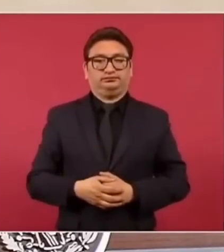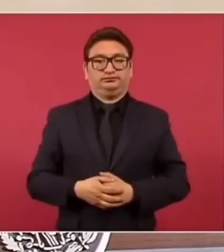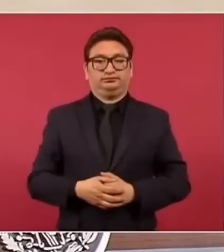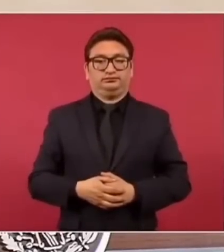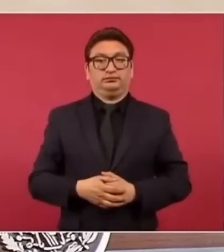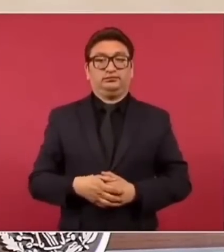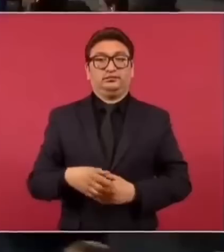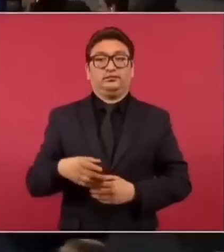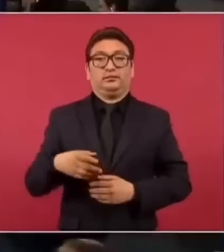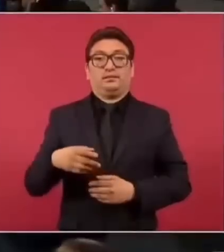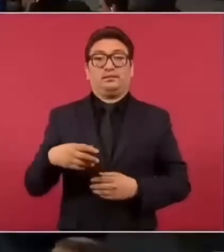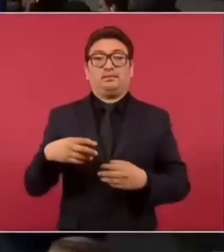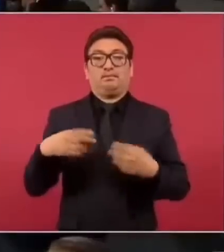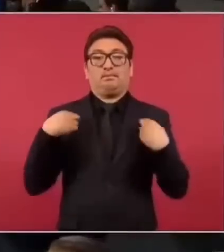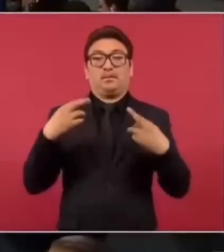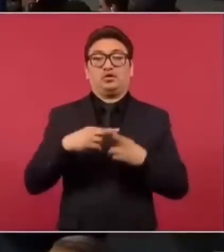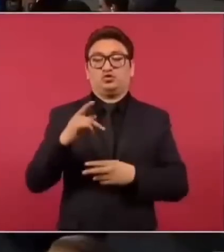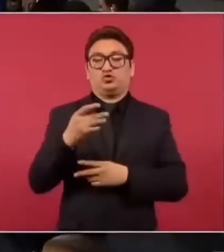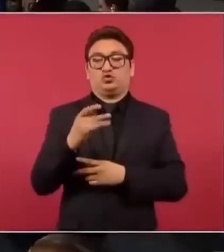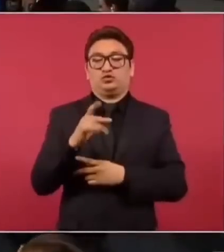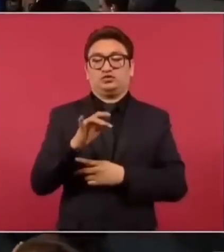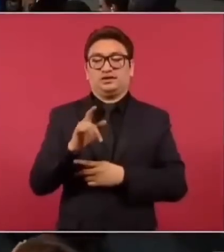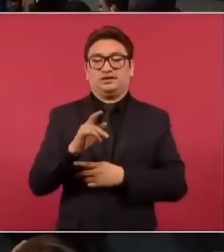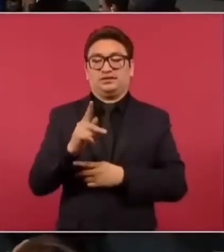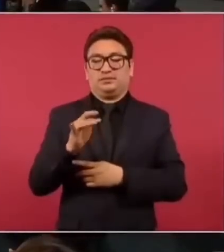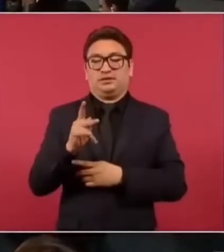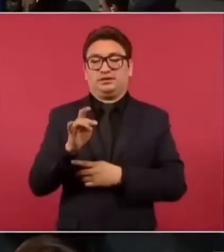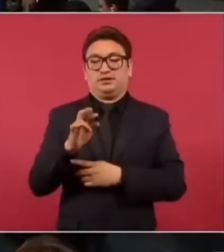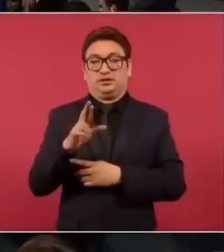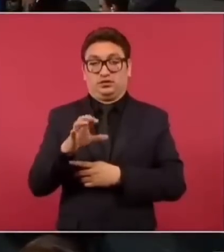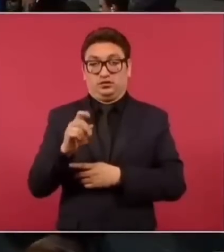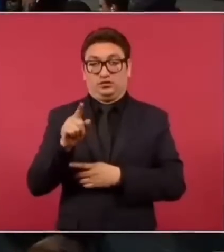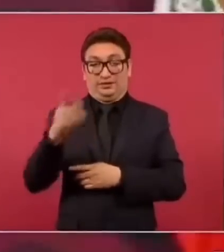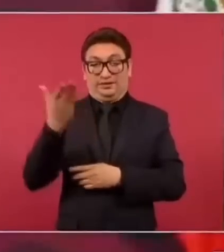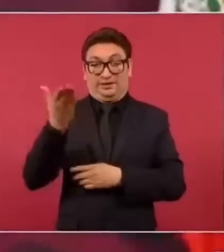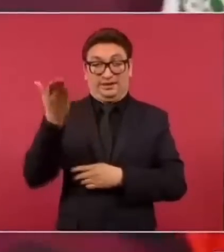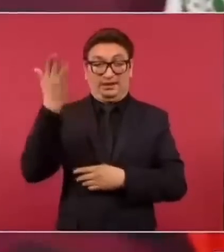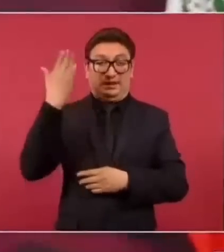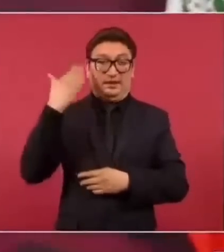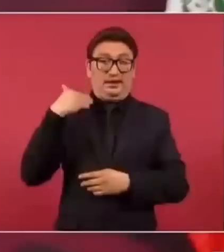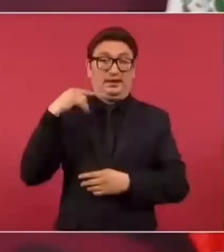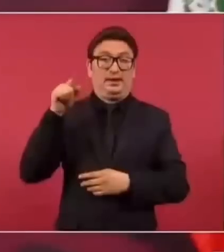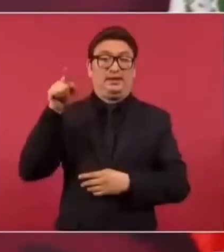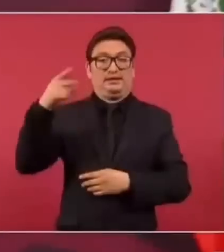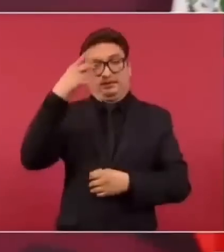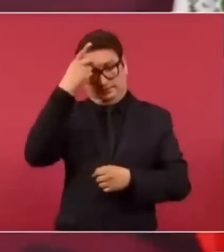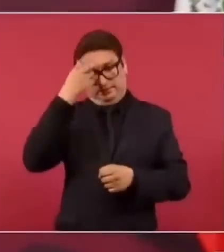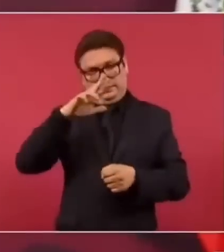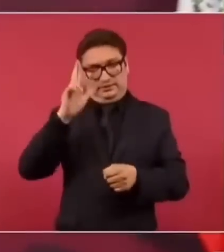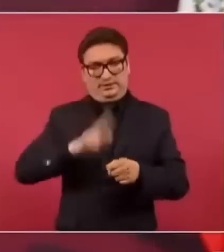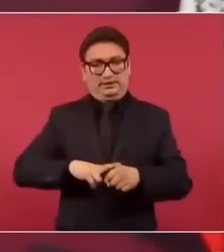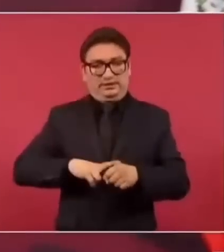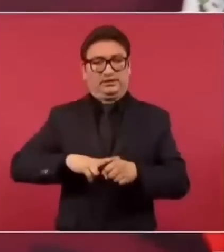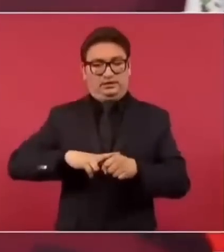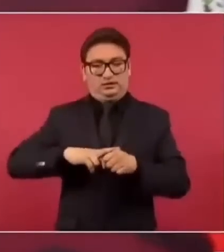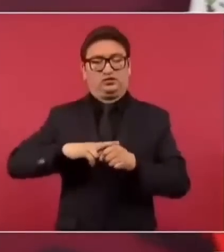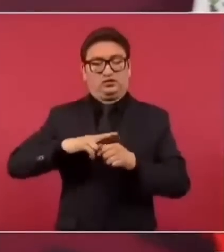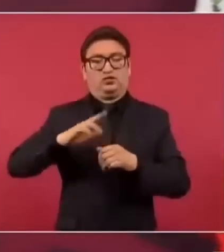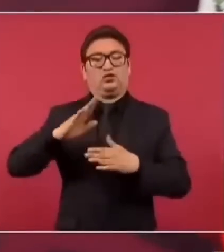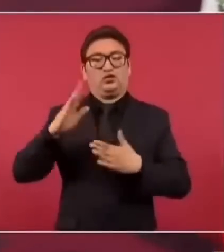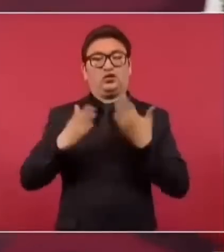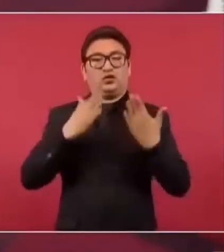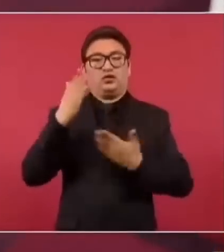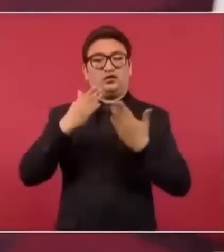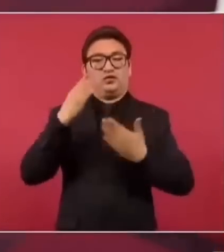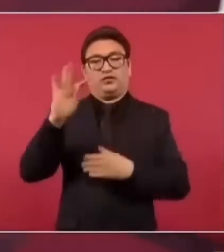llegó el maestro González Pedrero, que había estado de director de la Facultad de Ciencia Política, donde yo